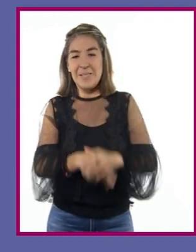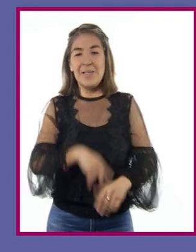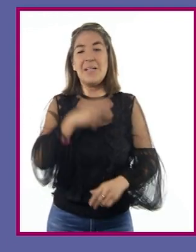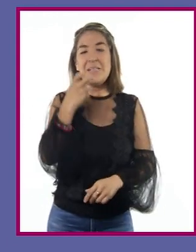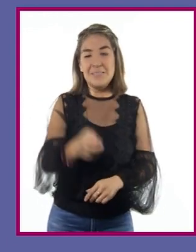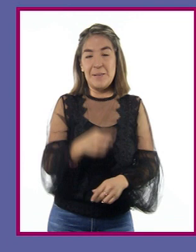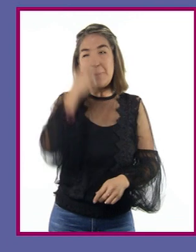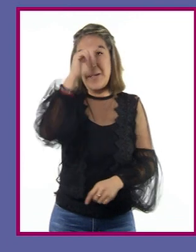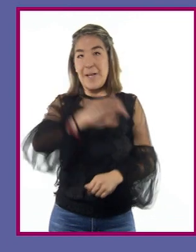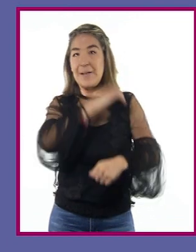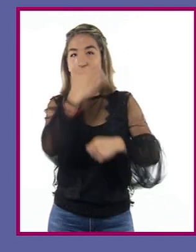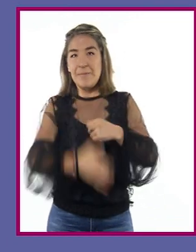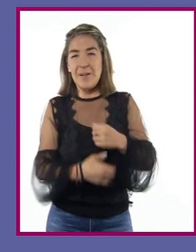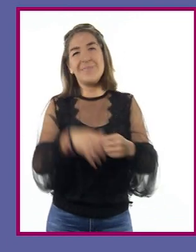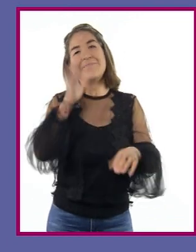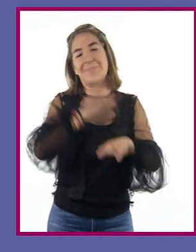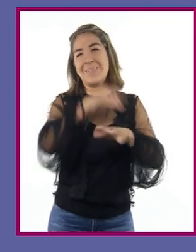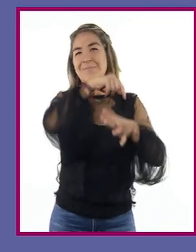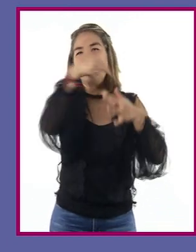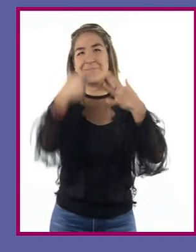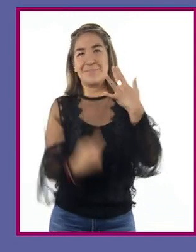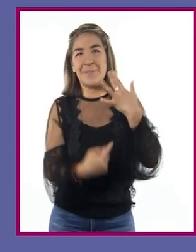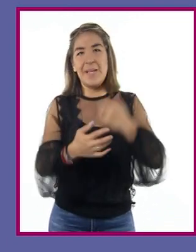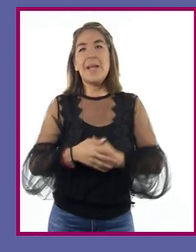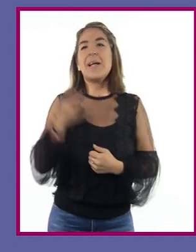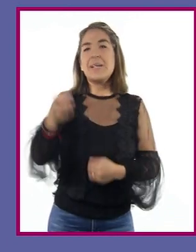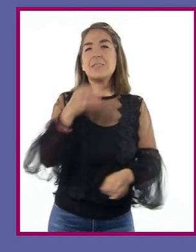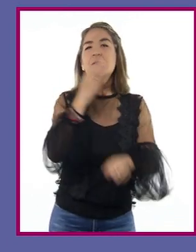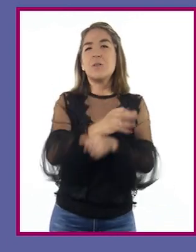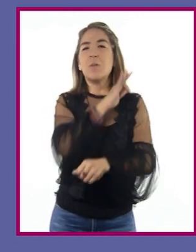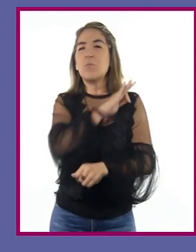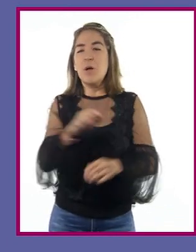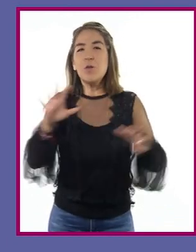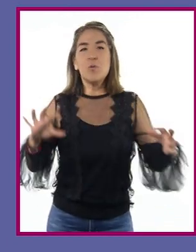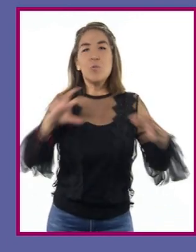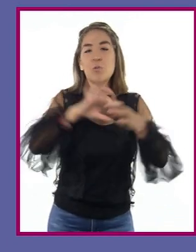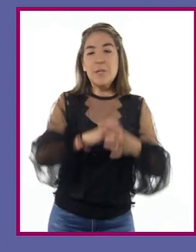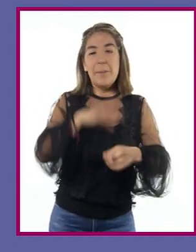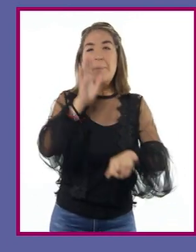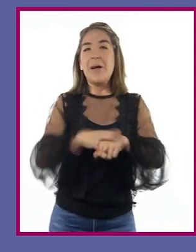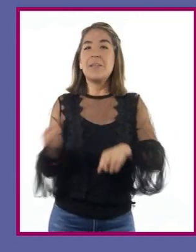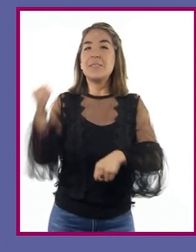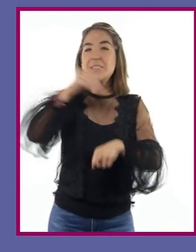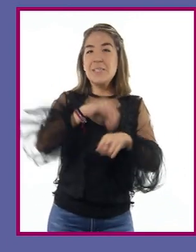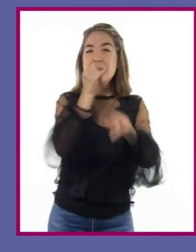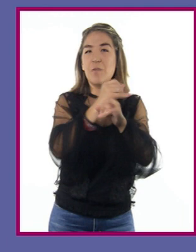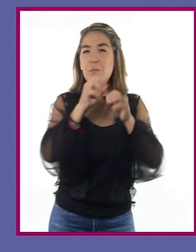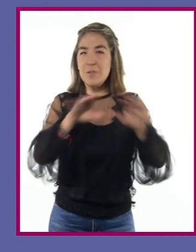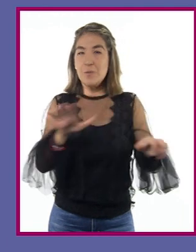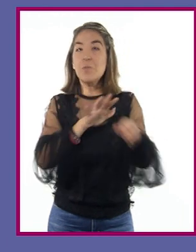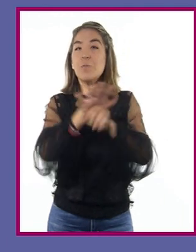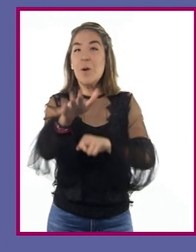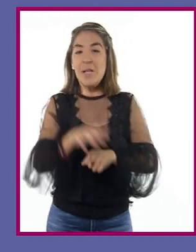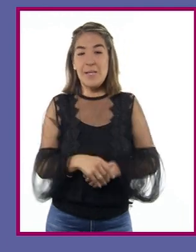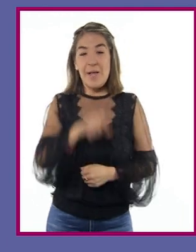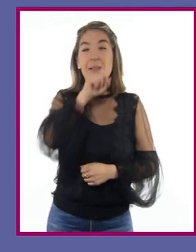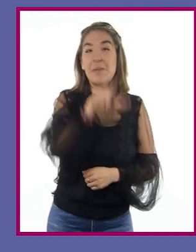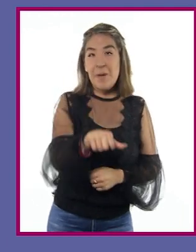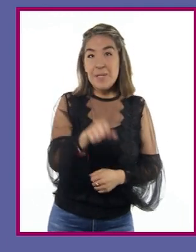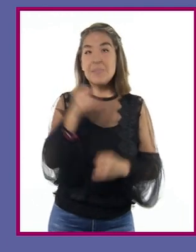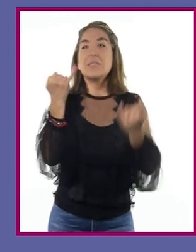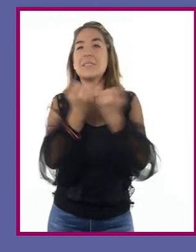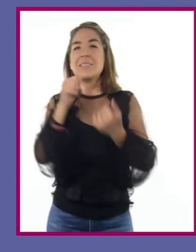finalmente, para terminar, entre otros. Aquellos con los que podemos unir y agregar información pueden ser, además,